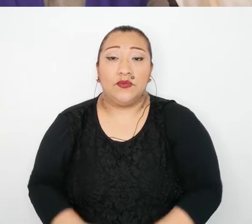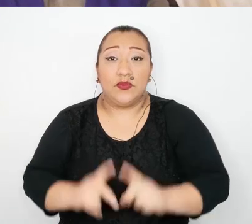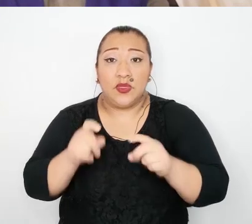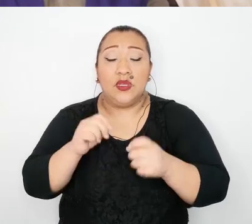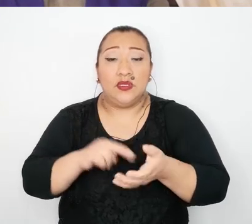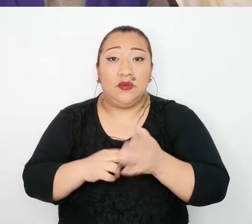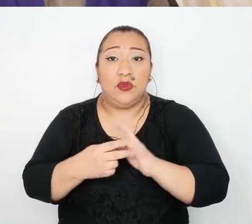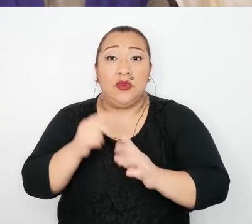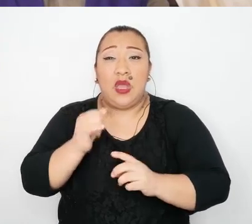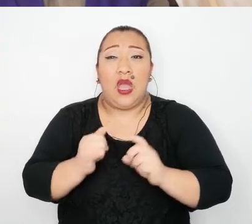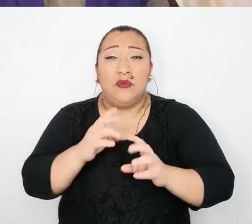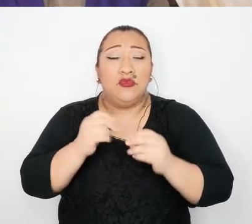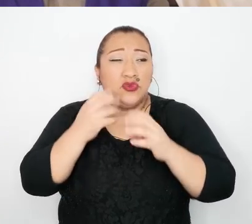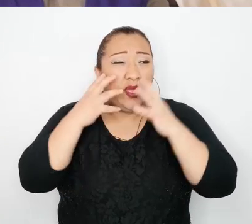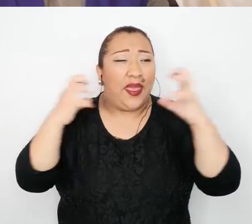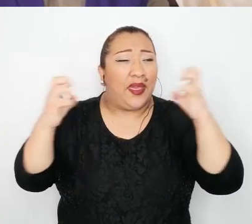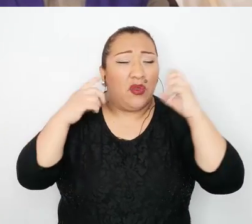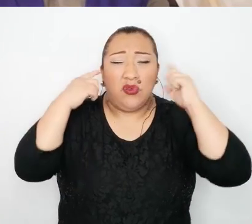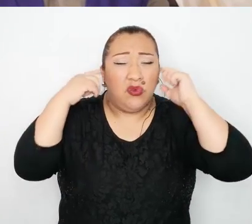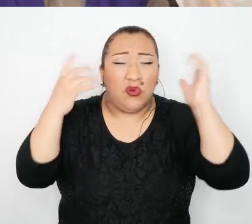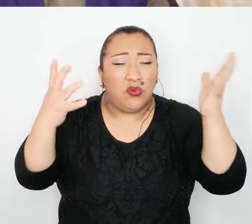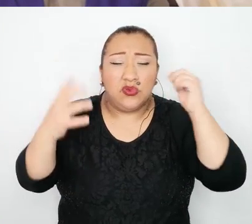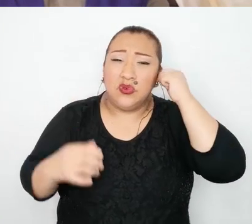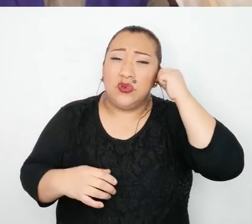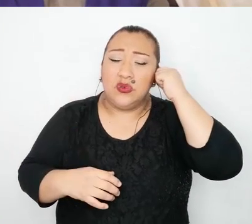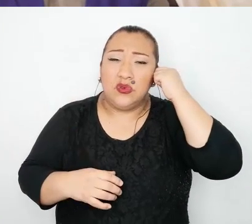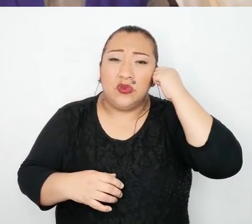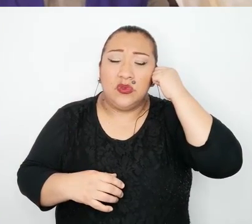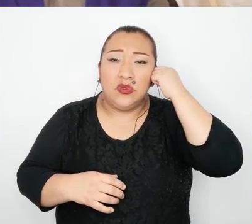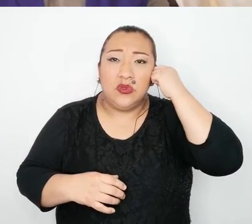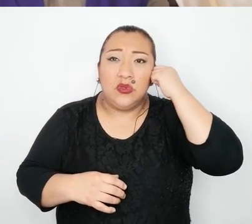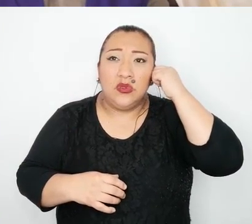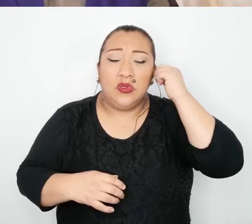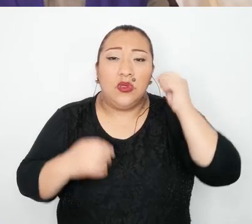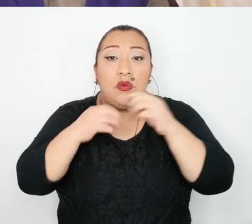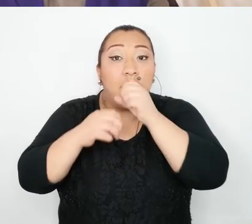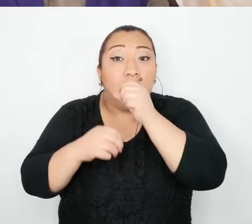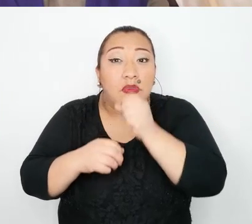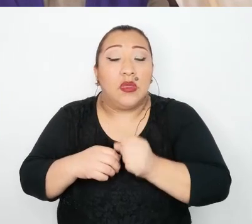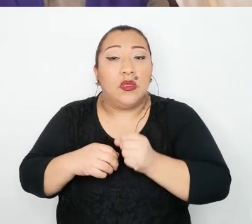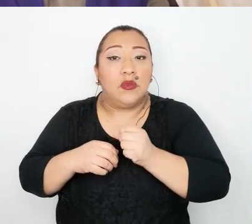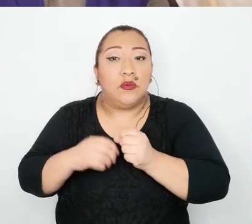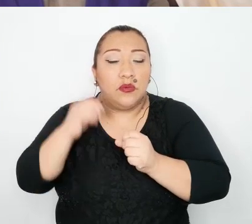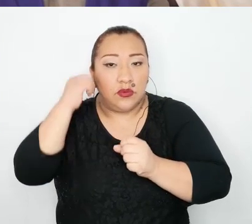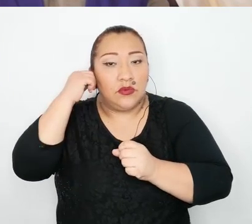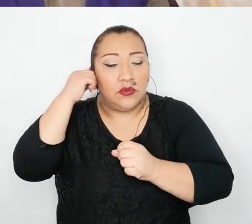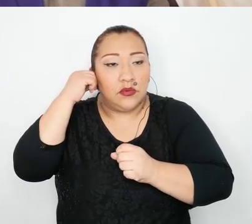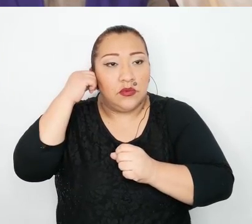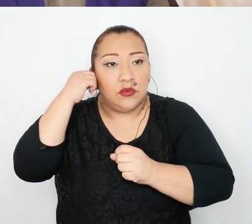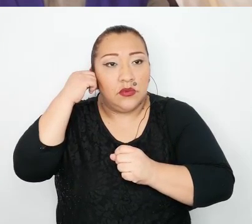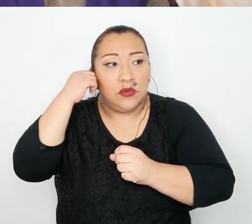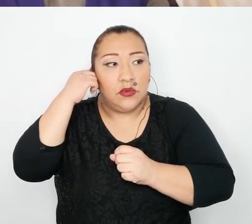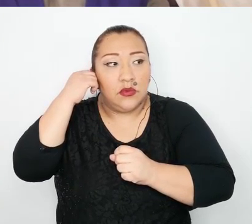minutos. Si se refiere... Disculpe, hay mucho eco, pero no lo escucho muy bien. Quizás si se aleja un poquito el micro.